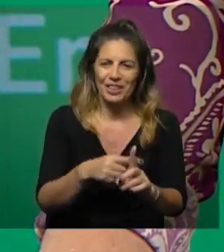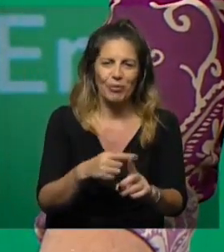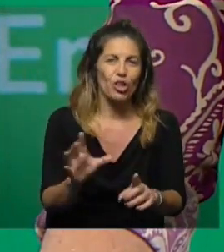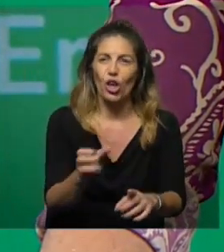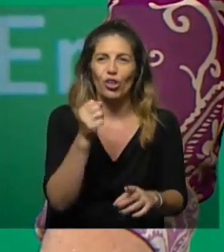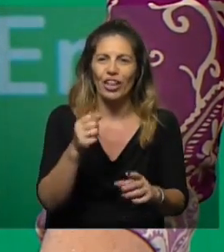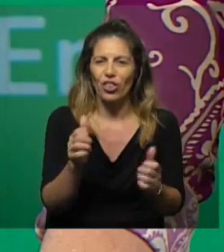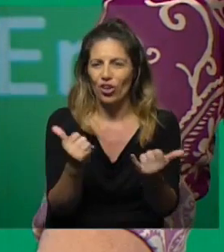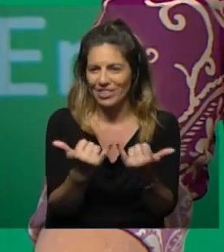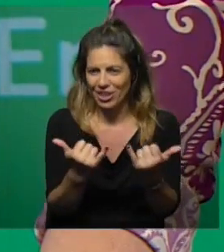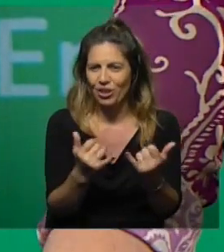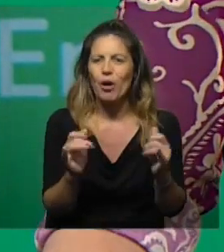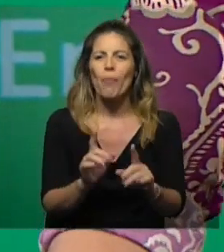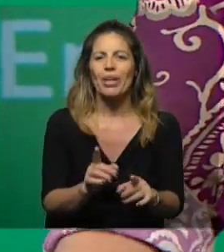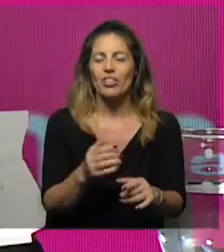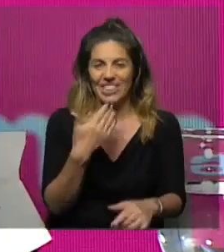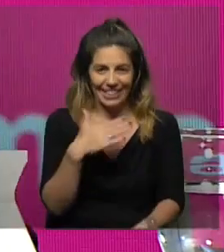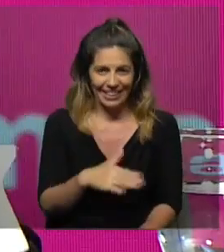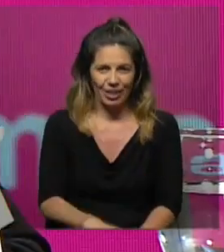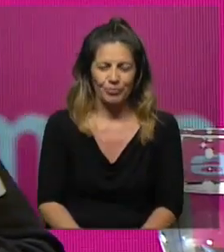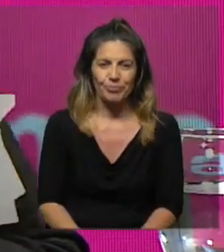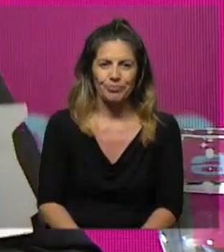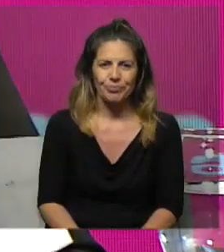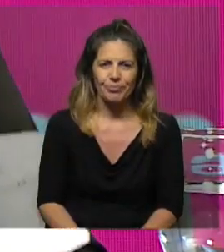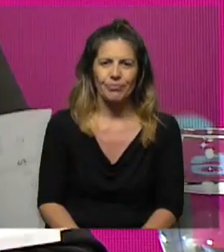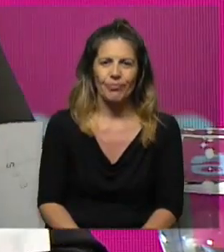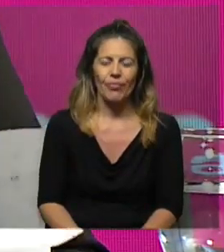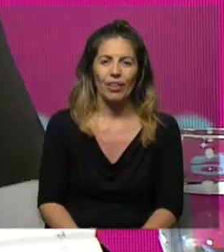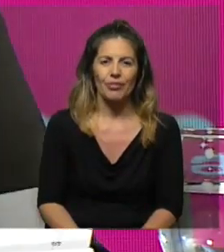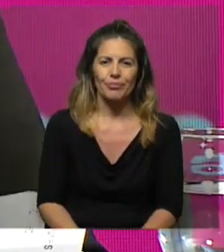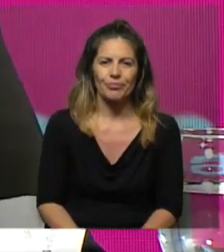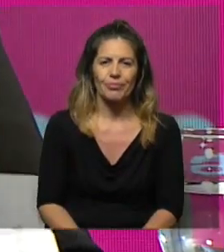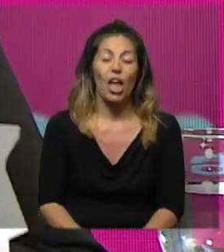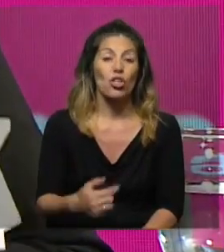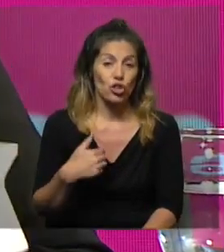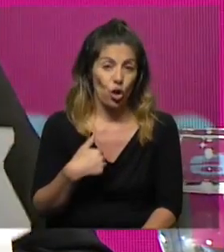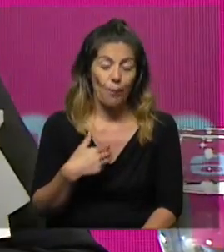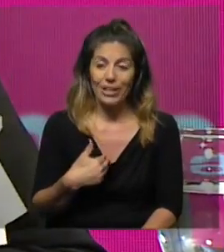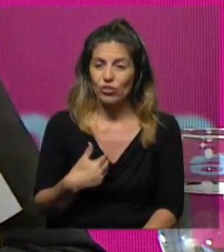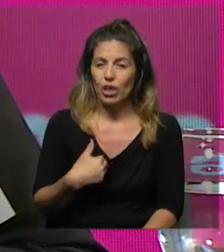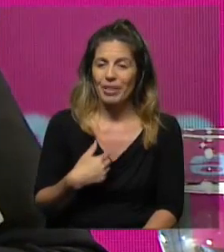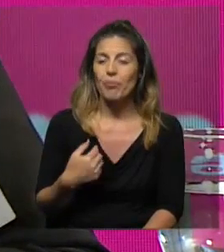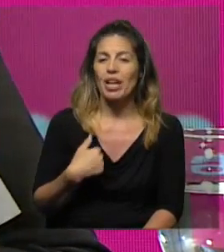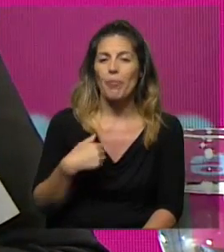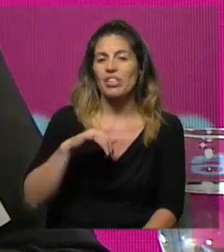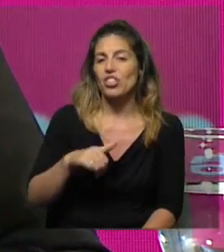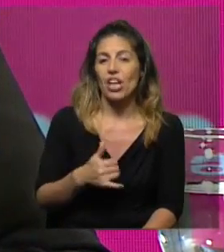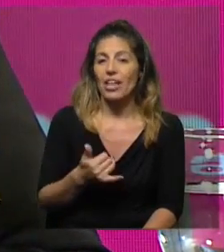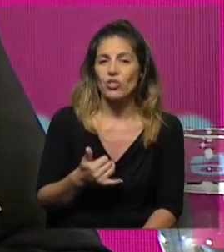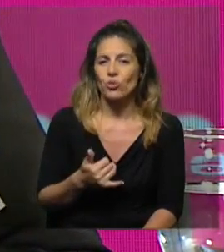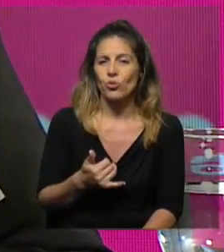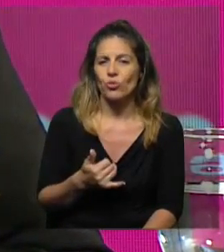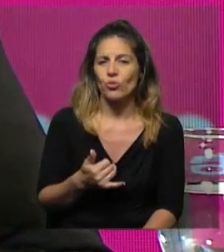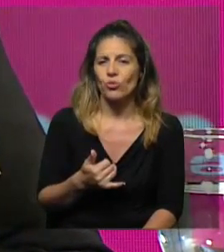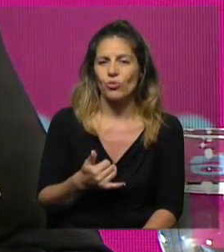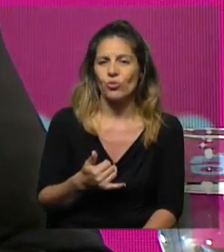encontrando sinónimos pero se entiende y Bueno yo creo que a ver personalmente para mí ya es un